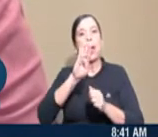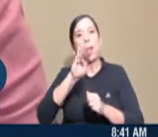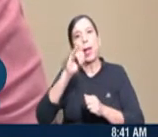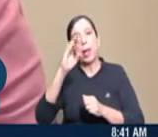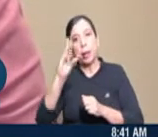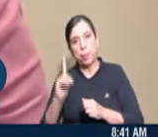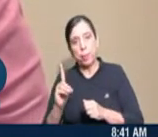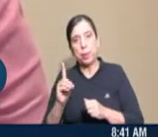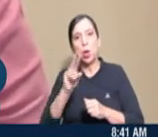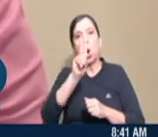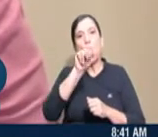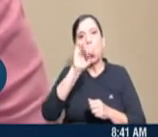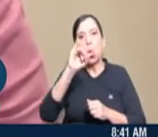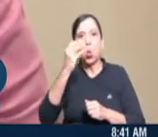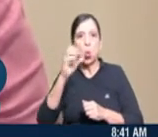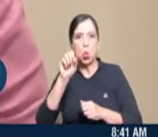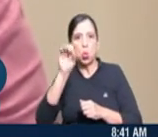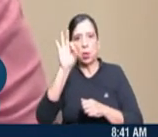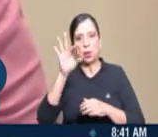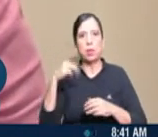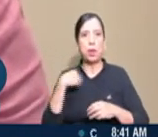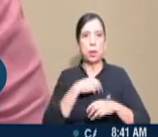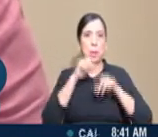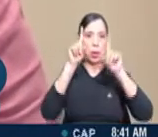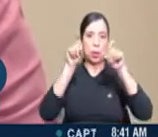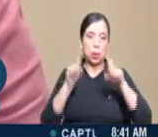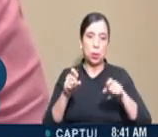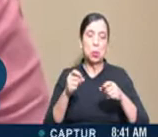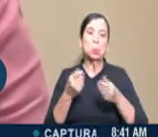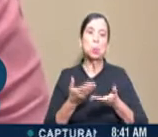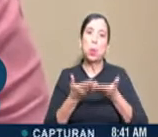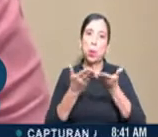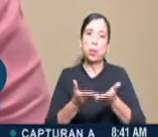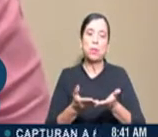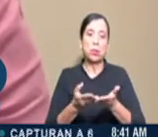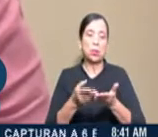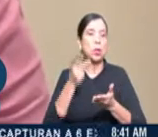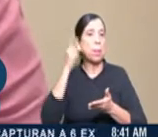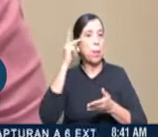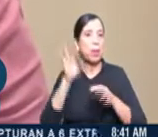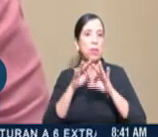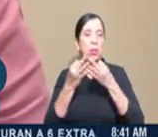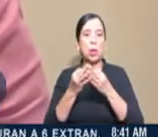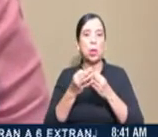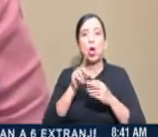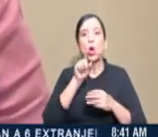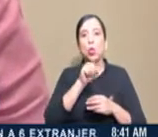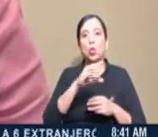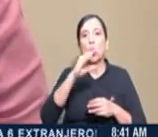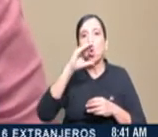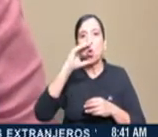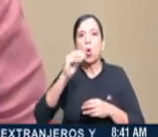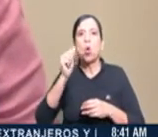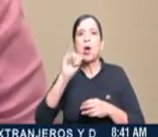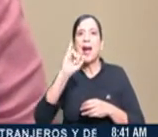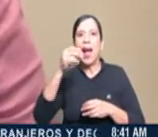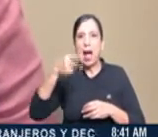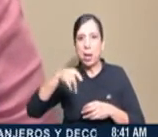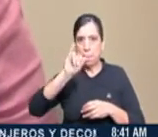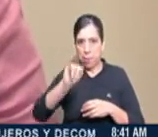otras instituciones, ponemos a disposición de los padres de familia la plataforma Tu Caipi en Casa. Esta